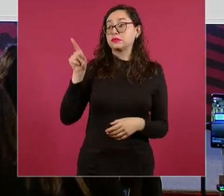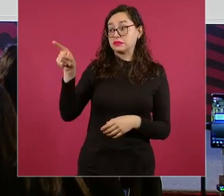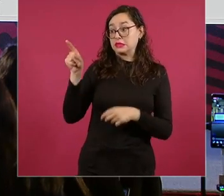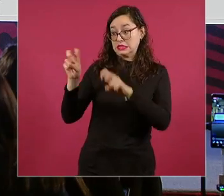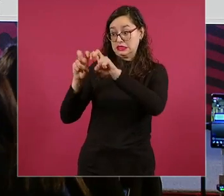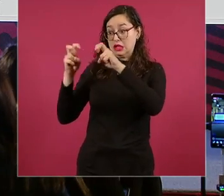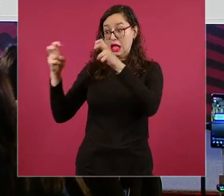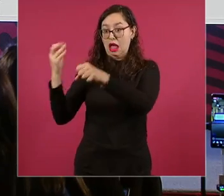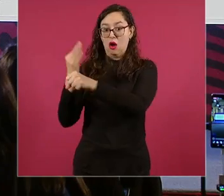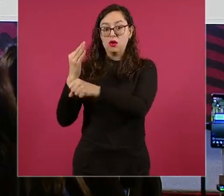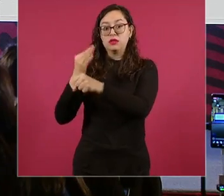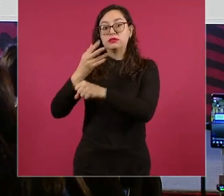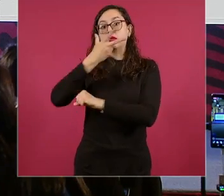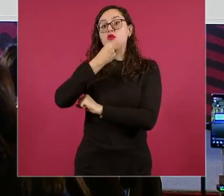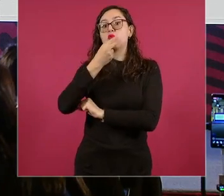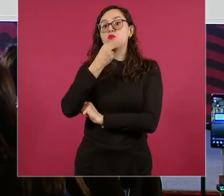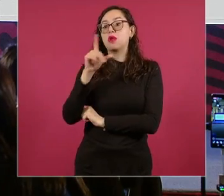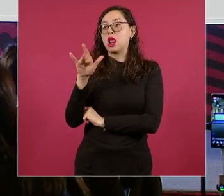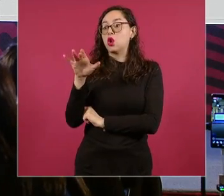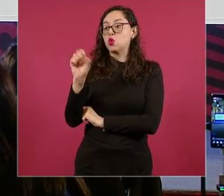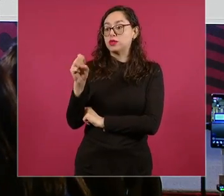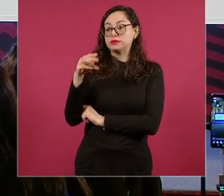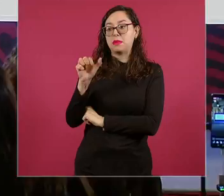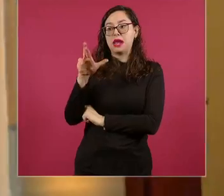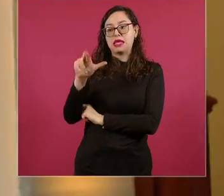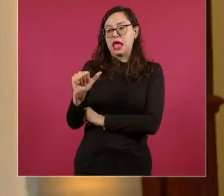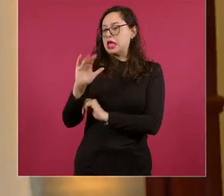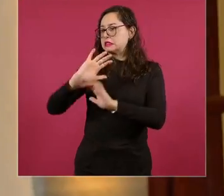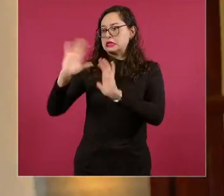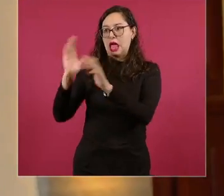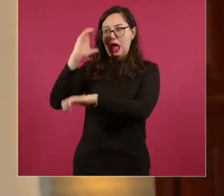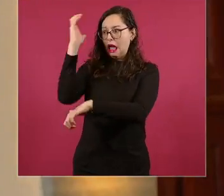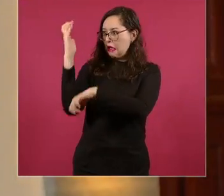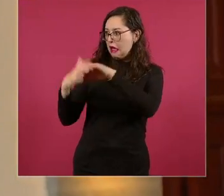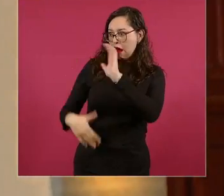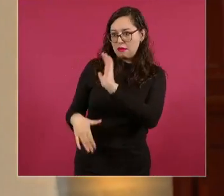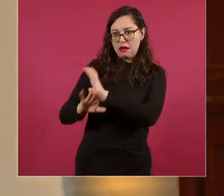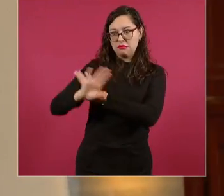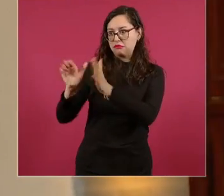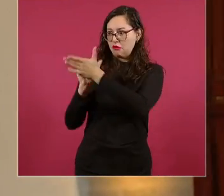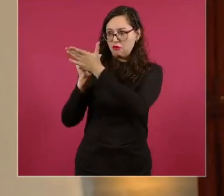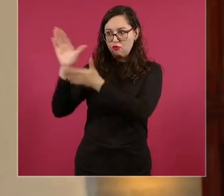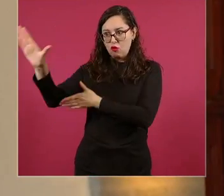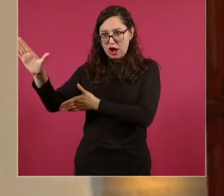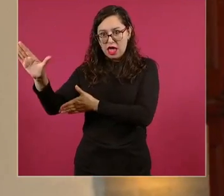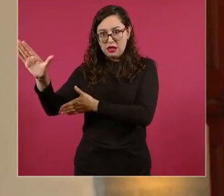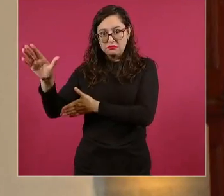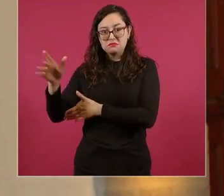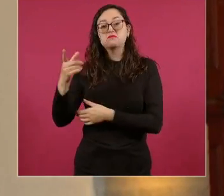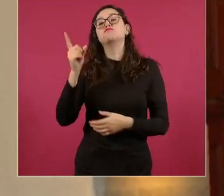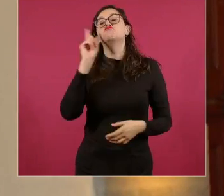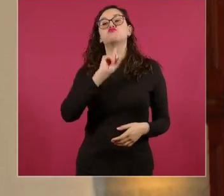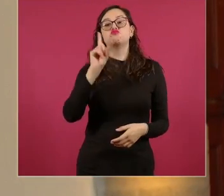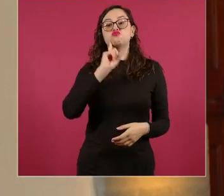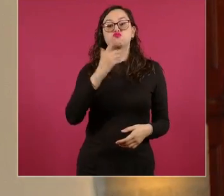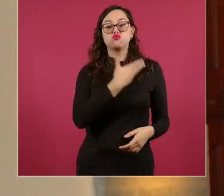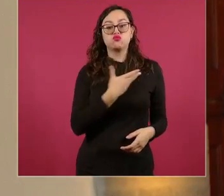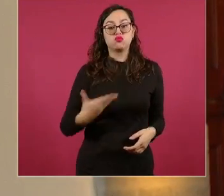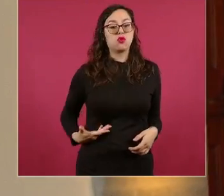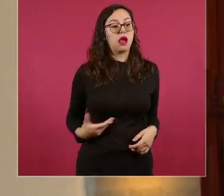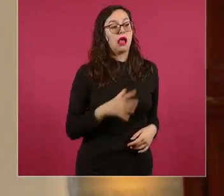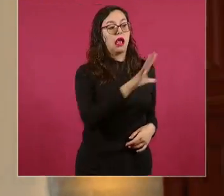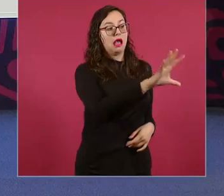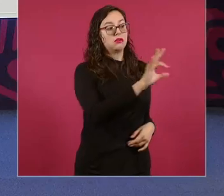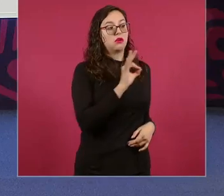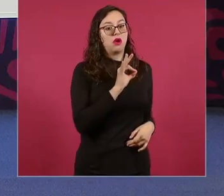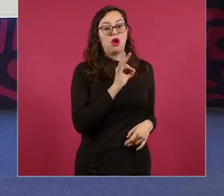2024. Ahí la presidenta ya podría designar al primer ministro. Con eso ya tendría cuatro